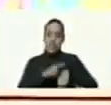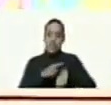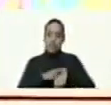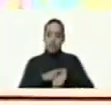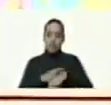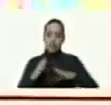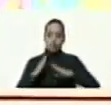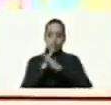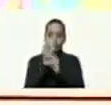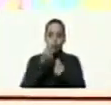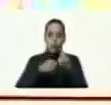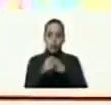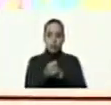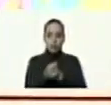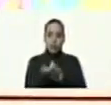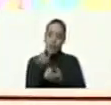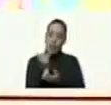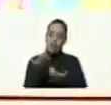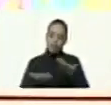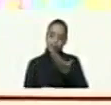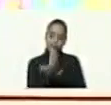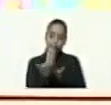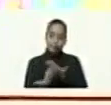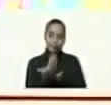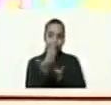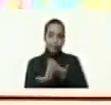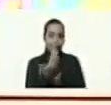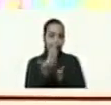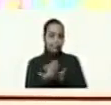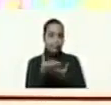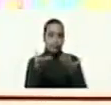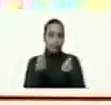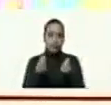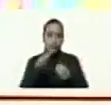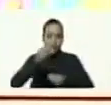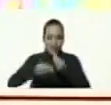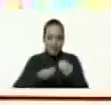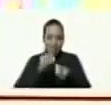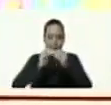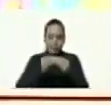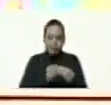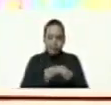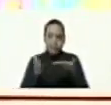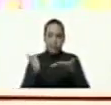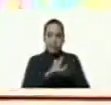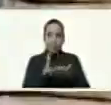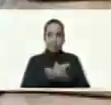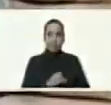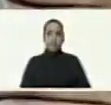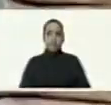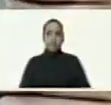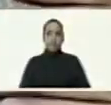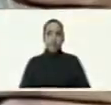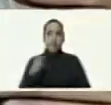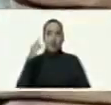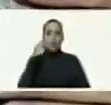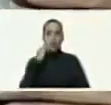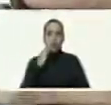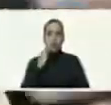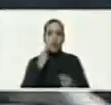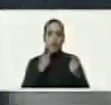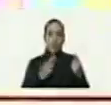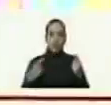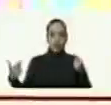las imprentas están, dale que dale, produce que produce. Bolívar contra Bolívar, Simón Rodríguez,